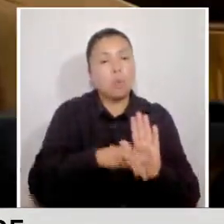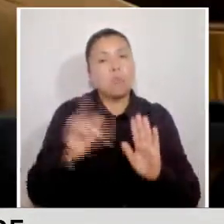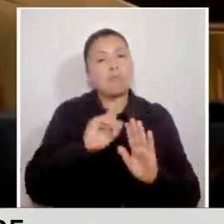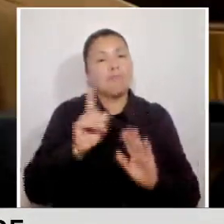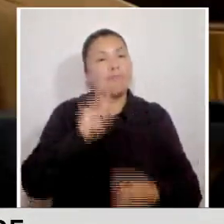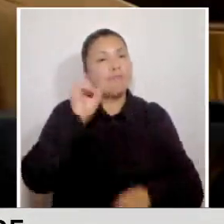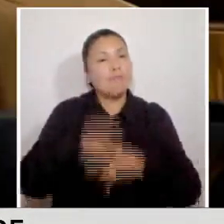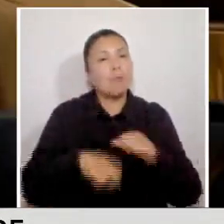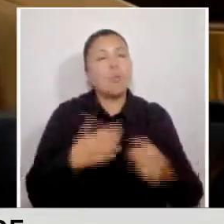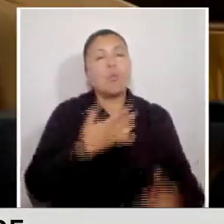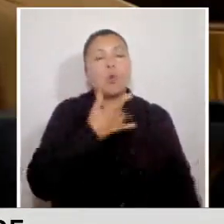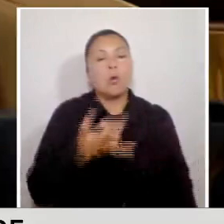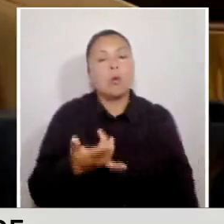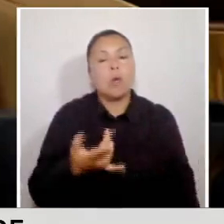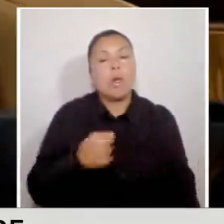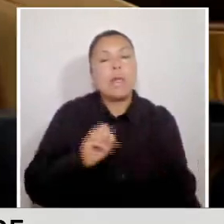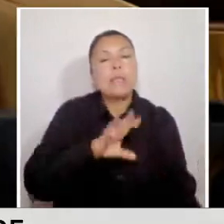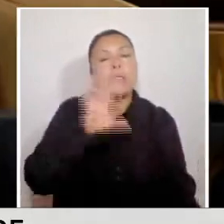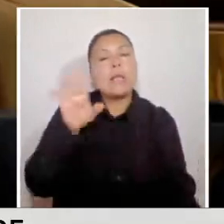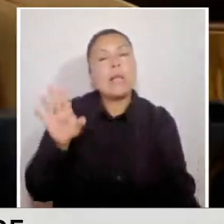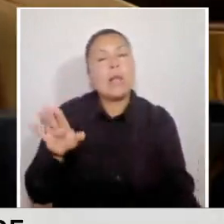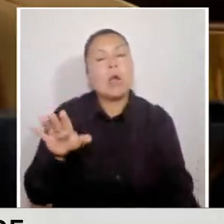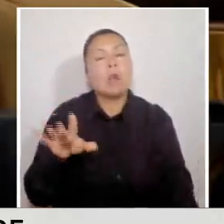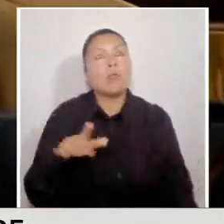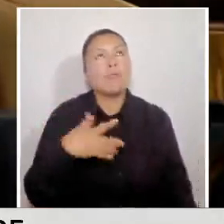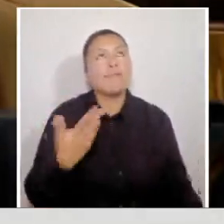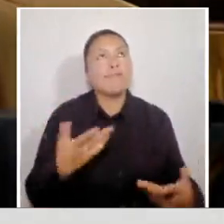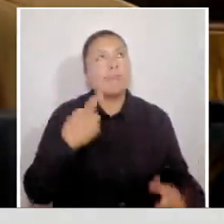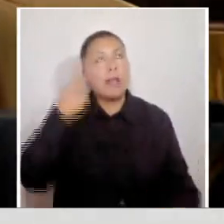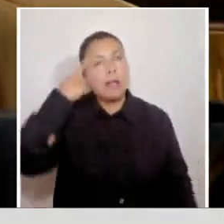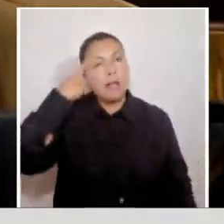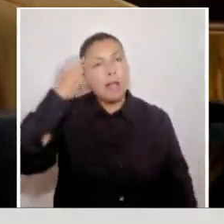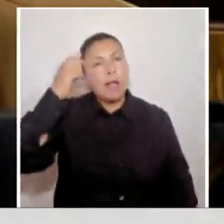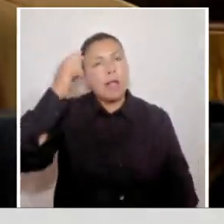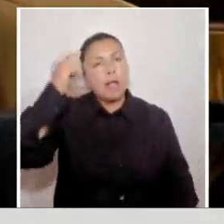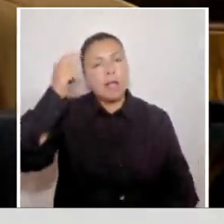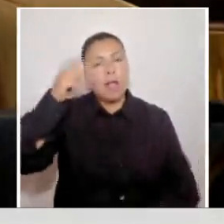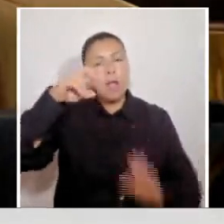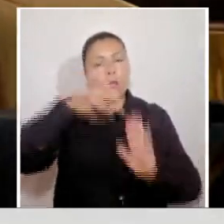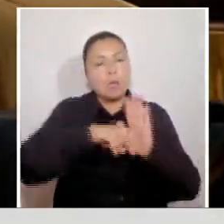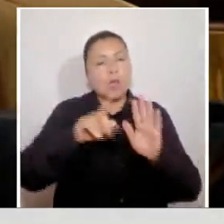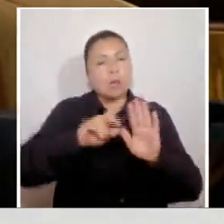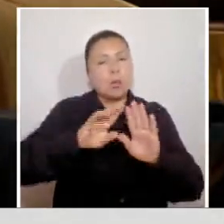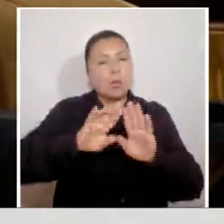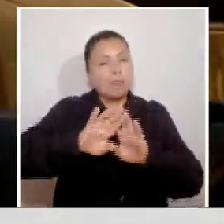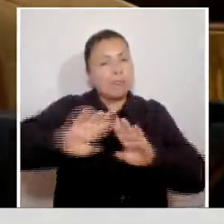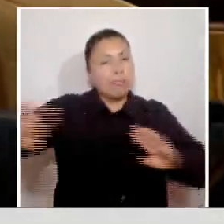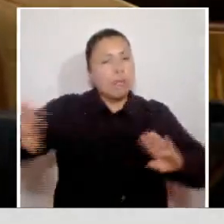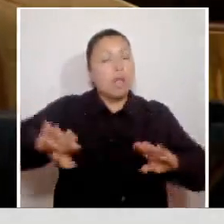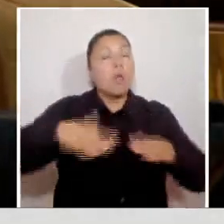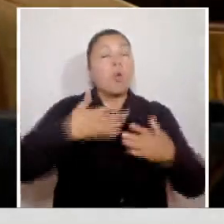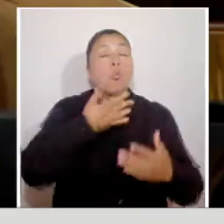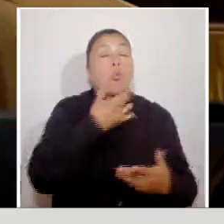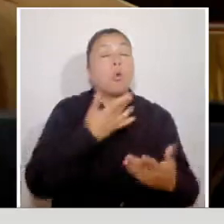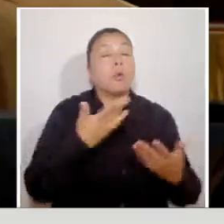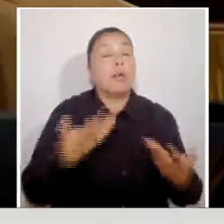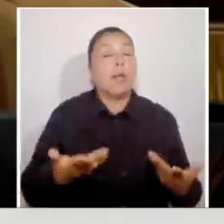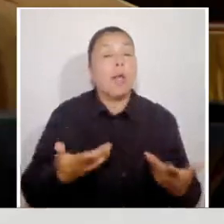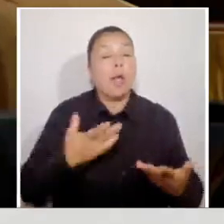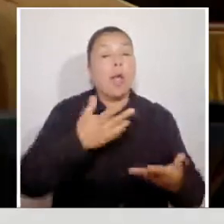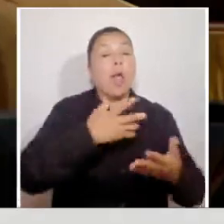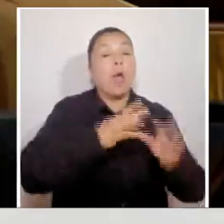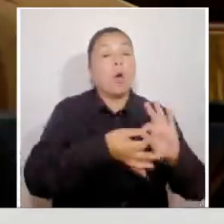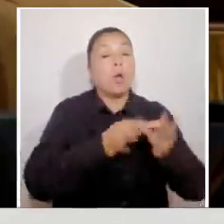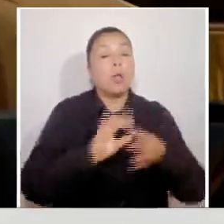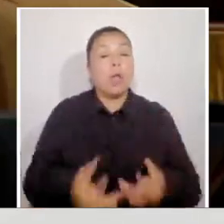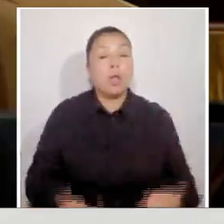eh claramente estar lejos de las ideas matrices del proyecto Y en segundo lugar porque se refiere a organización y atribuciones y